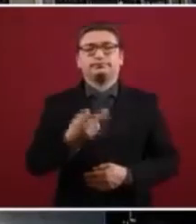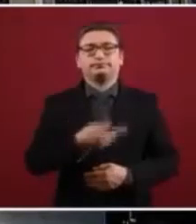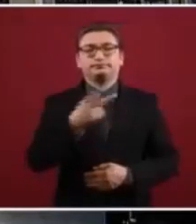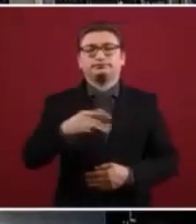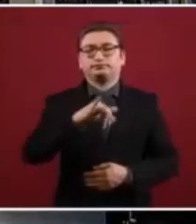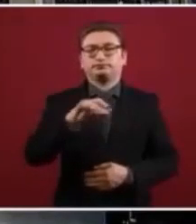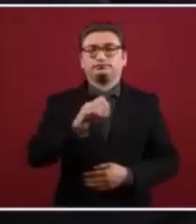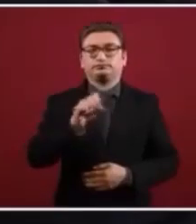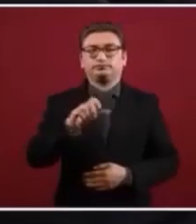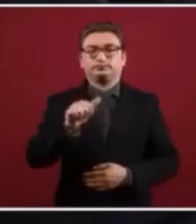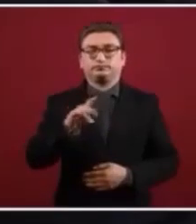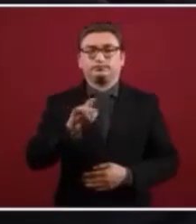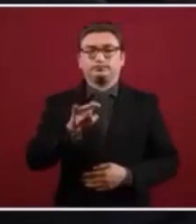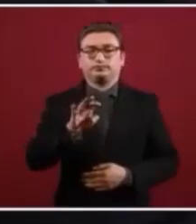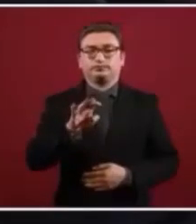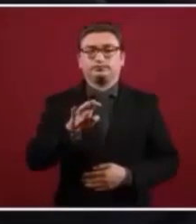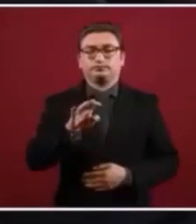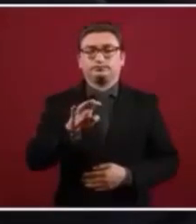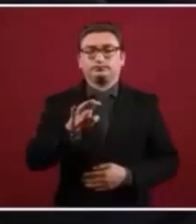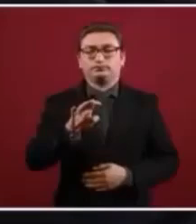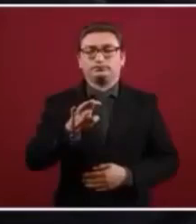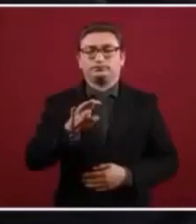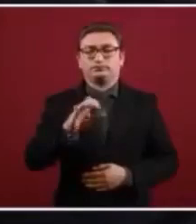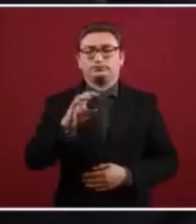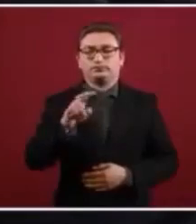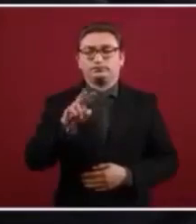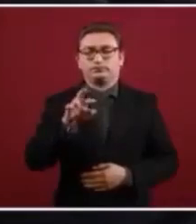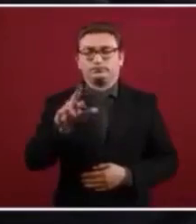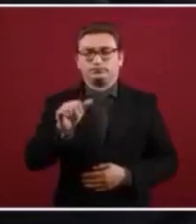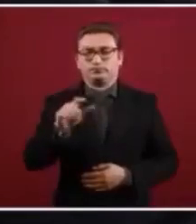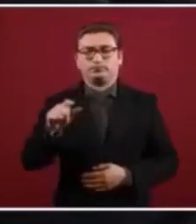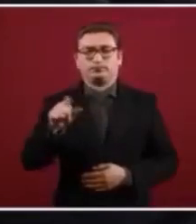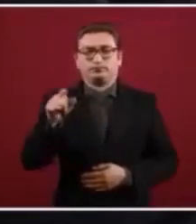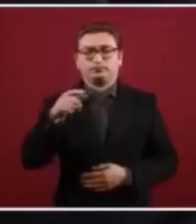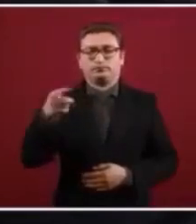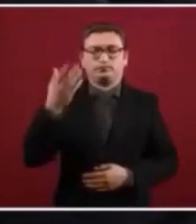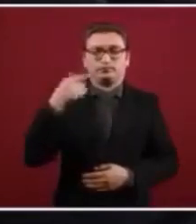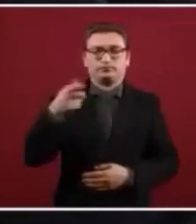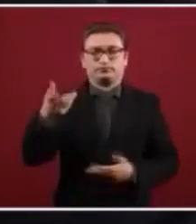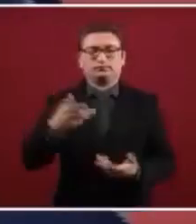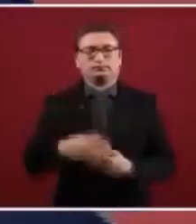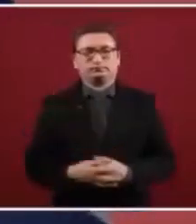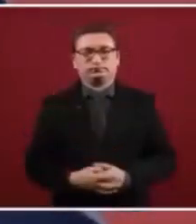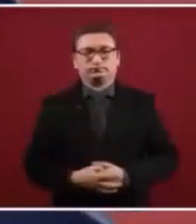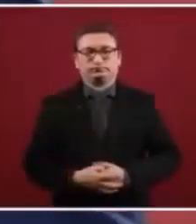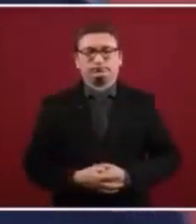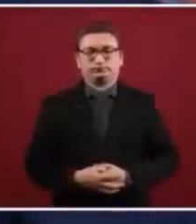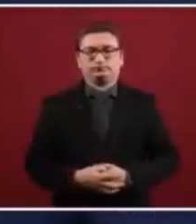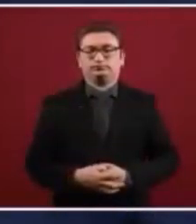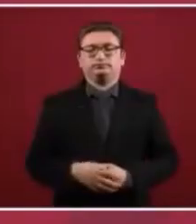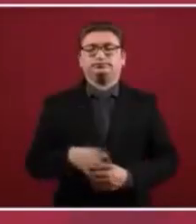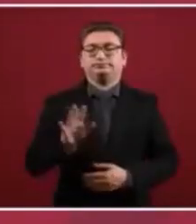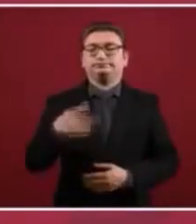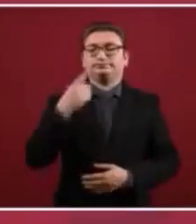José Alejandro Lora Serna y sus arengas que hizo en contra. Miren,